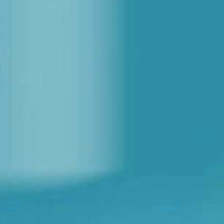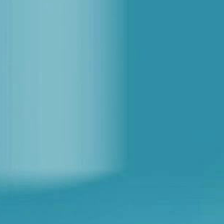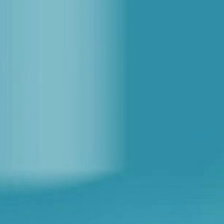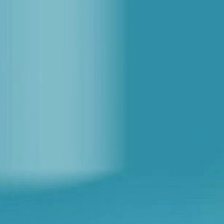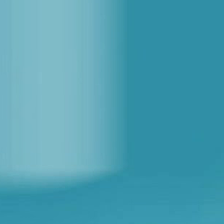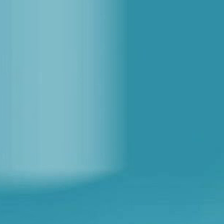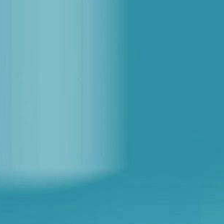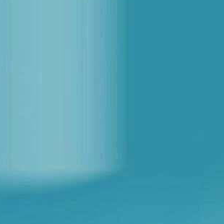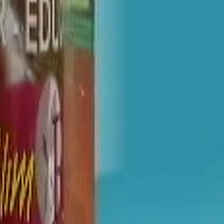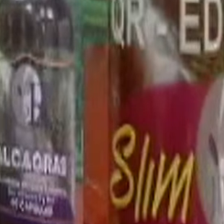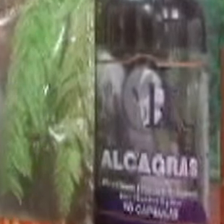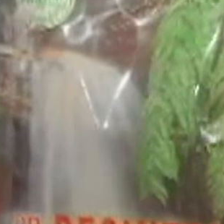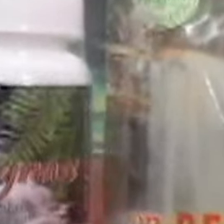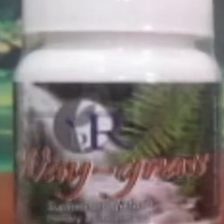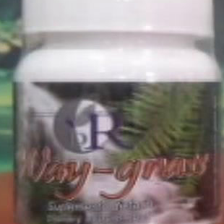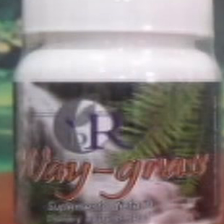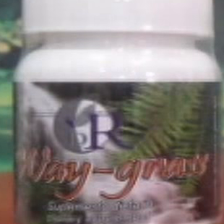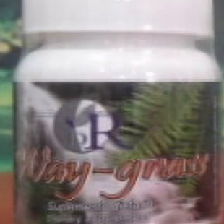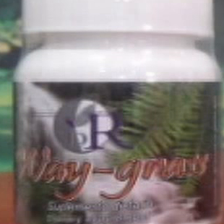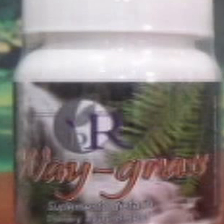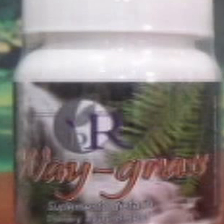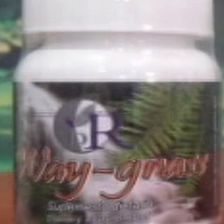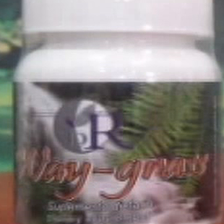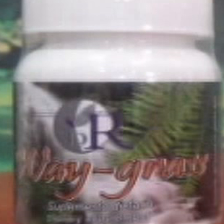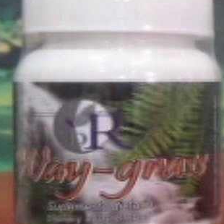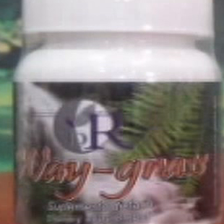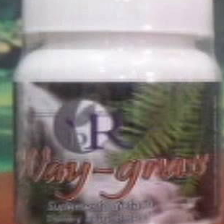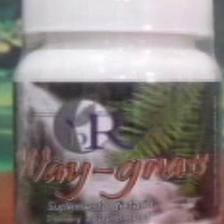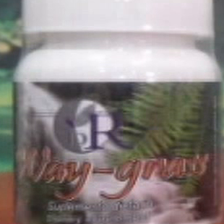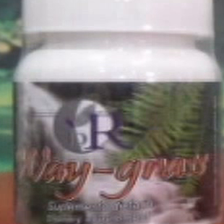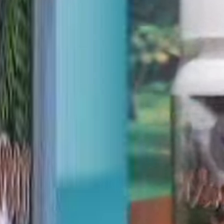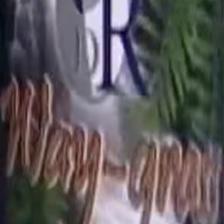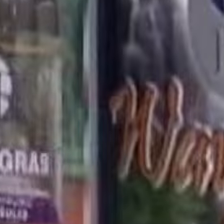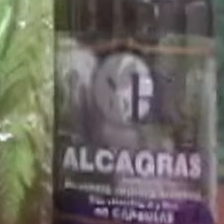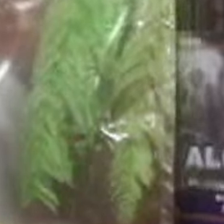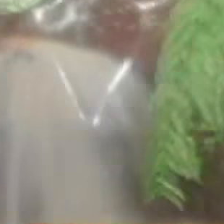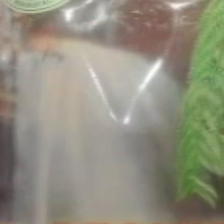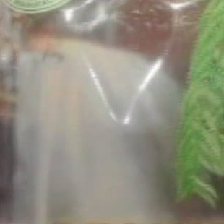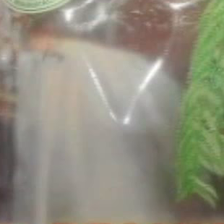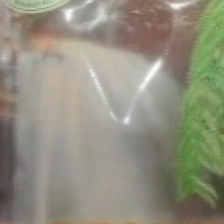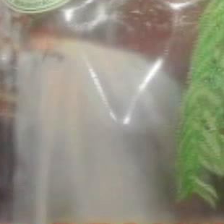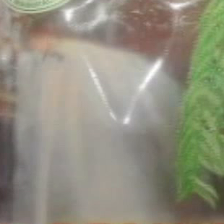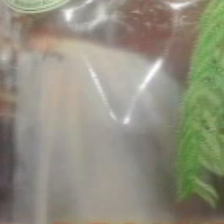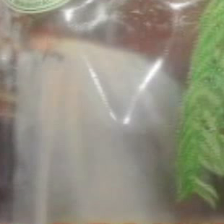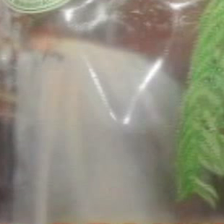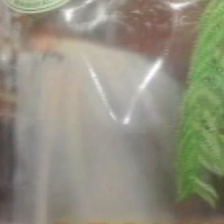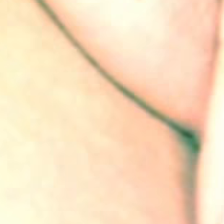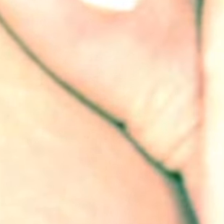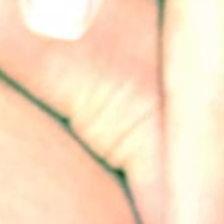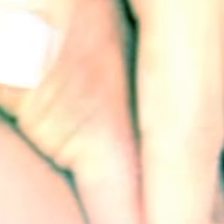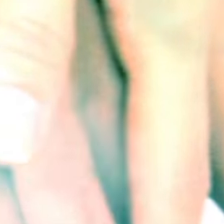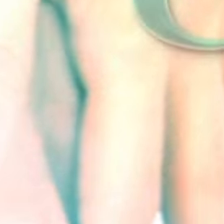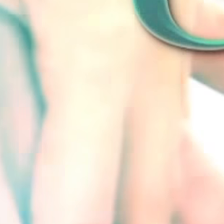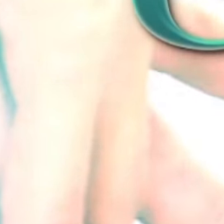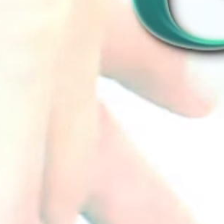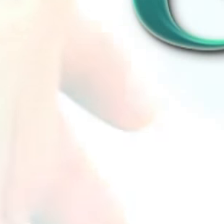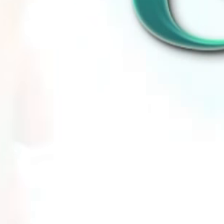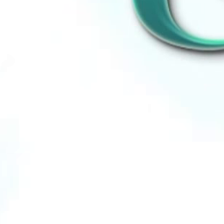antes de la comida una manera saludable de pérdida de peso quida adelgazante Doctor